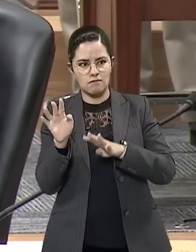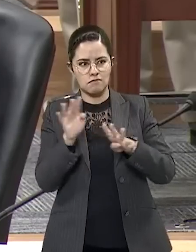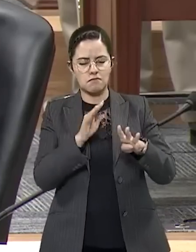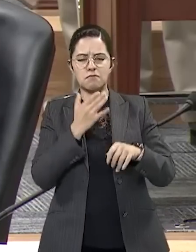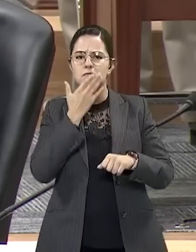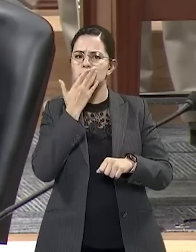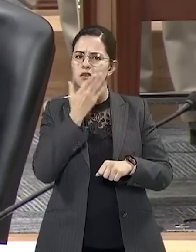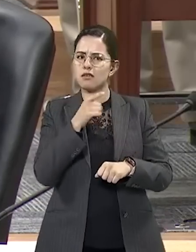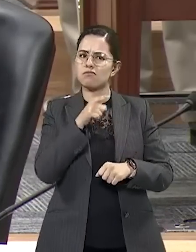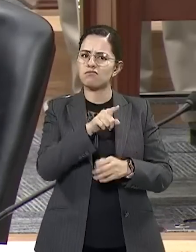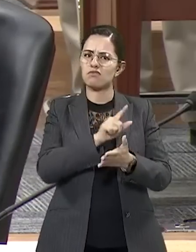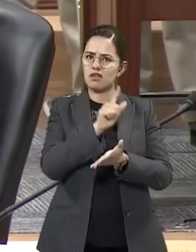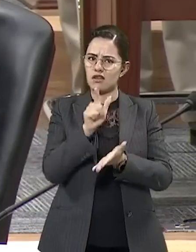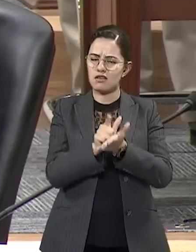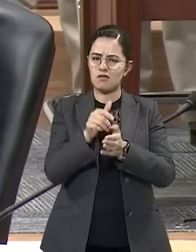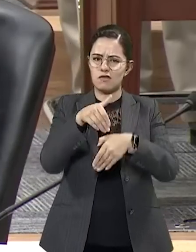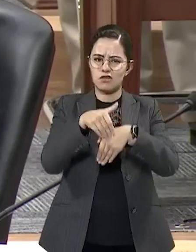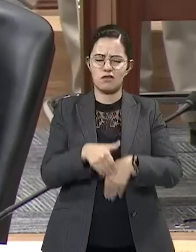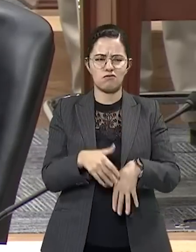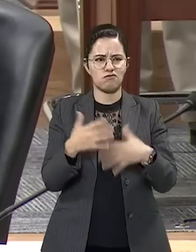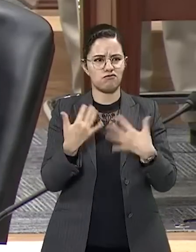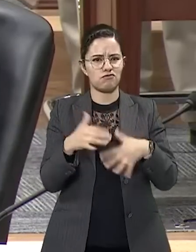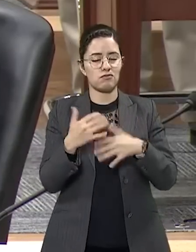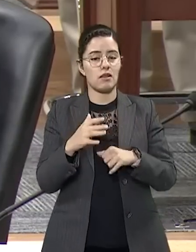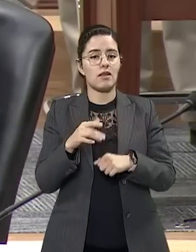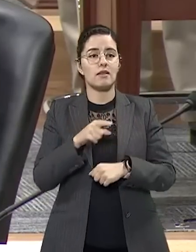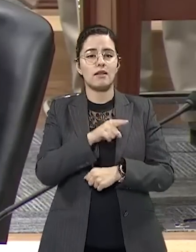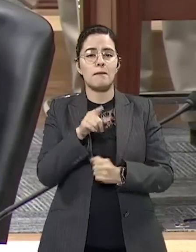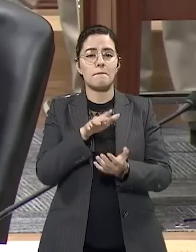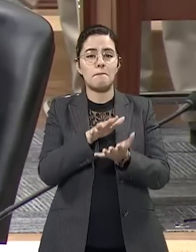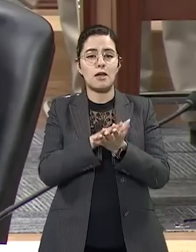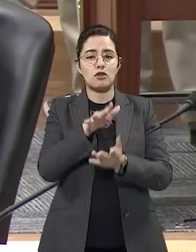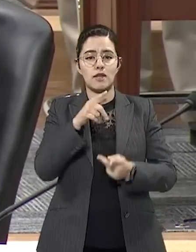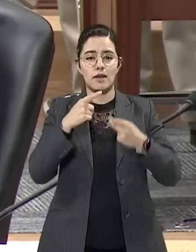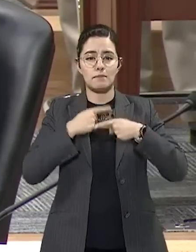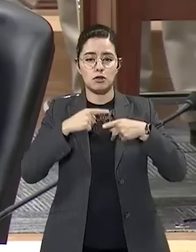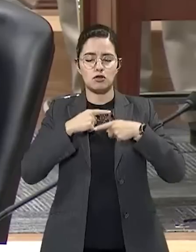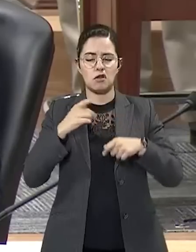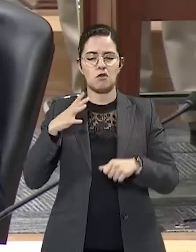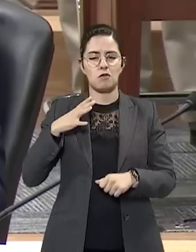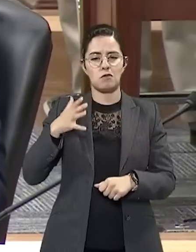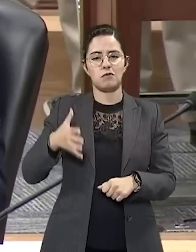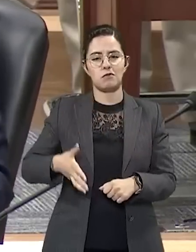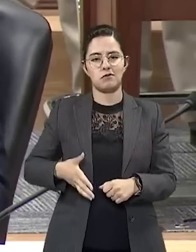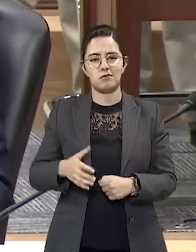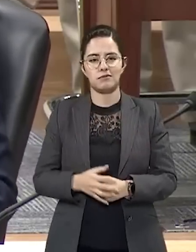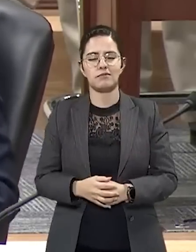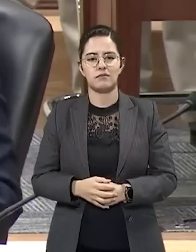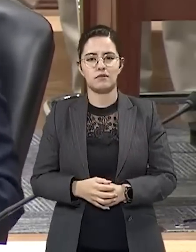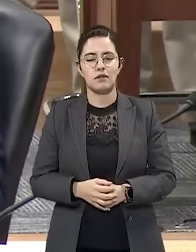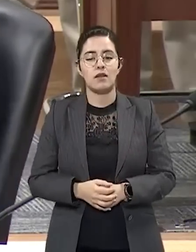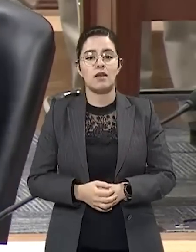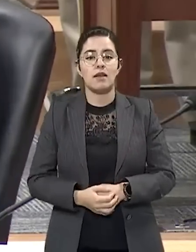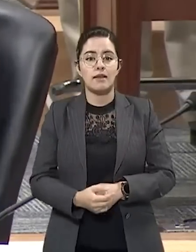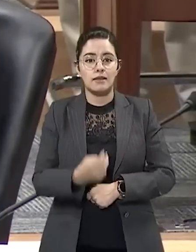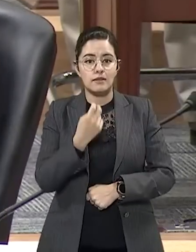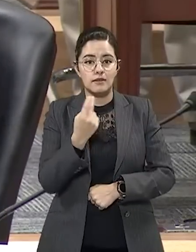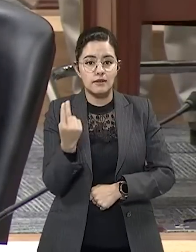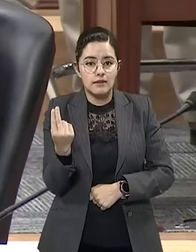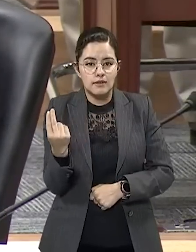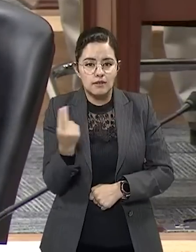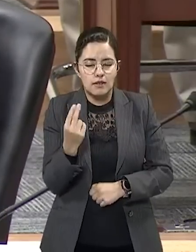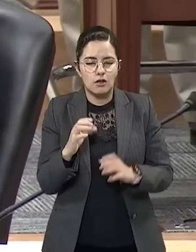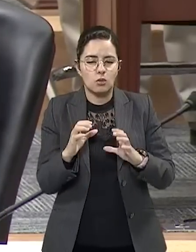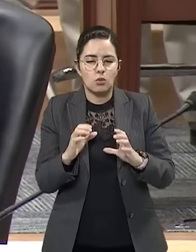derecho timbre de orgullo para la mayoría de las y los mexicanos para ello Es necesario